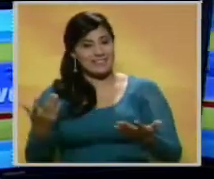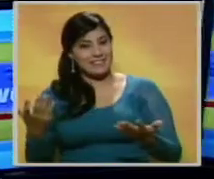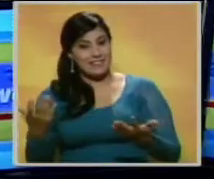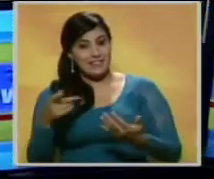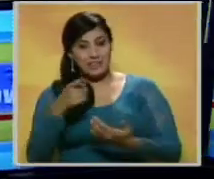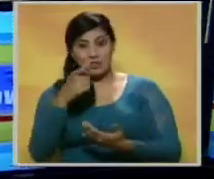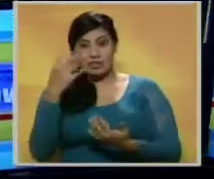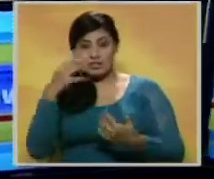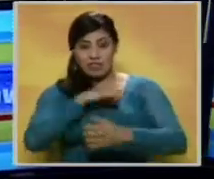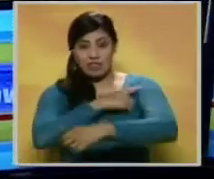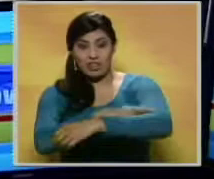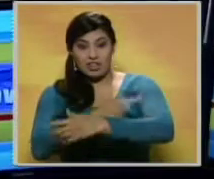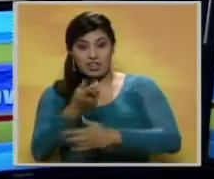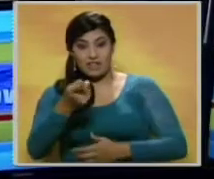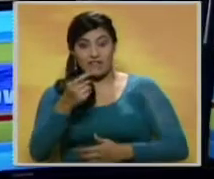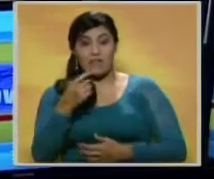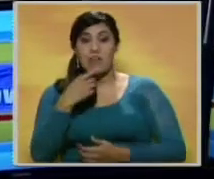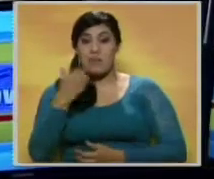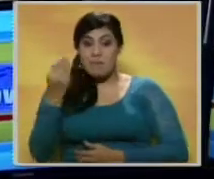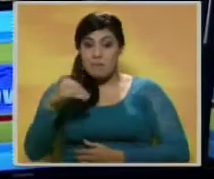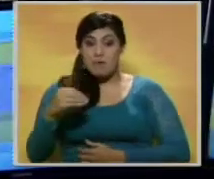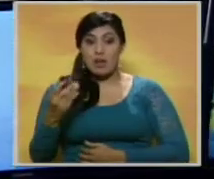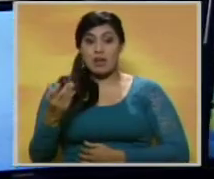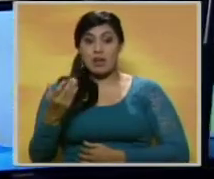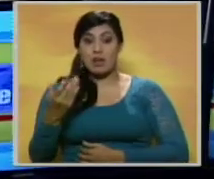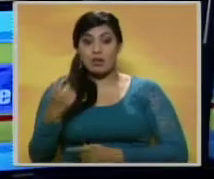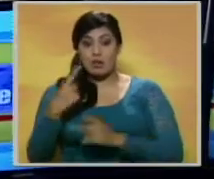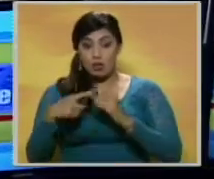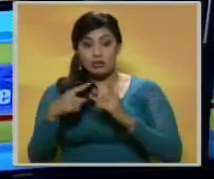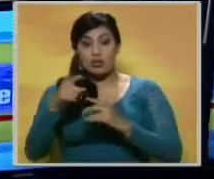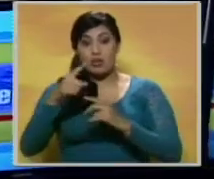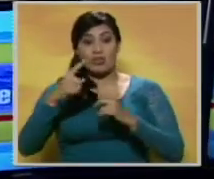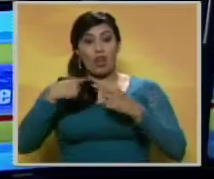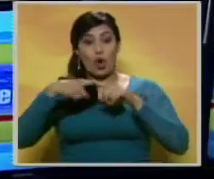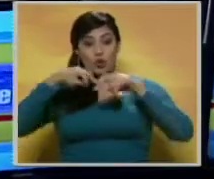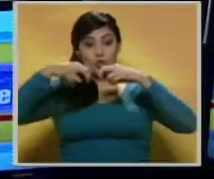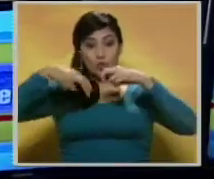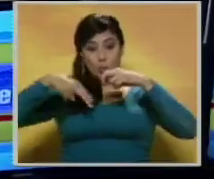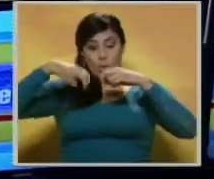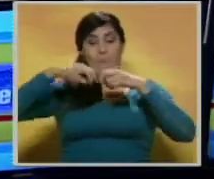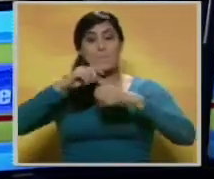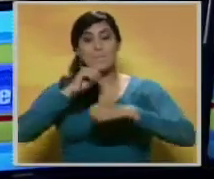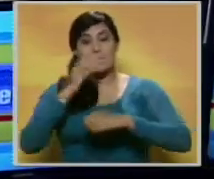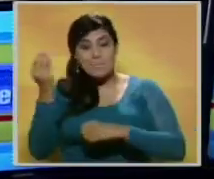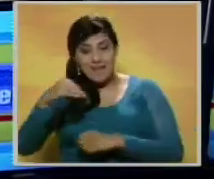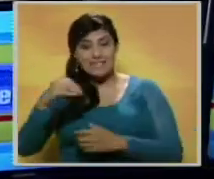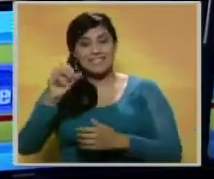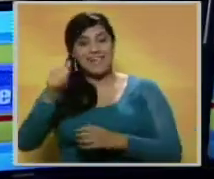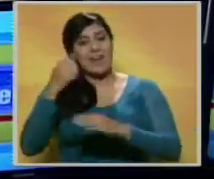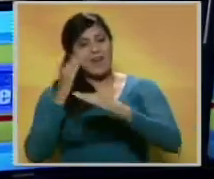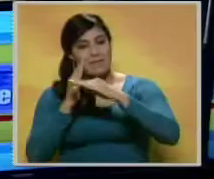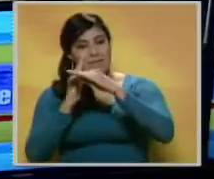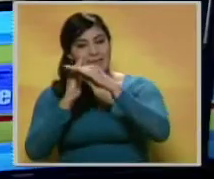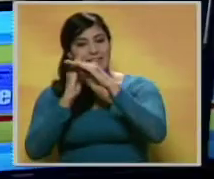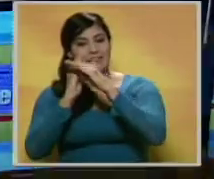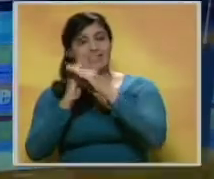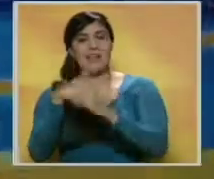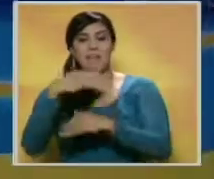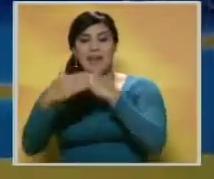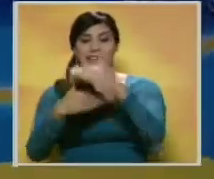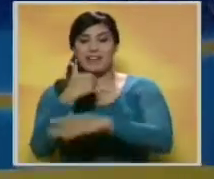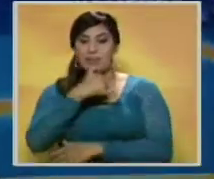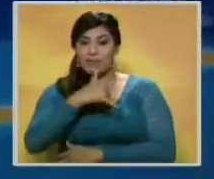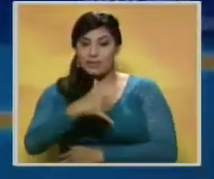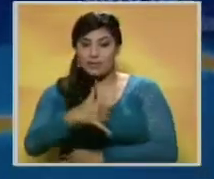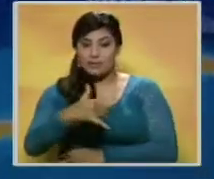brazos. ¿Tú qué estás según trabajando? Según dijeron más, no, será con el otro. Vamos a hacer una breve pausa. Amigos, más